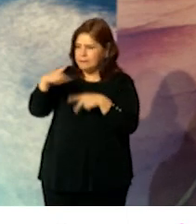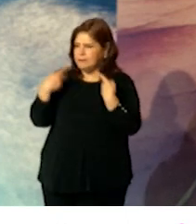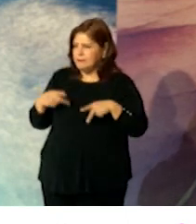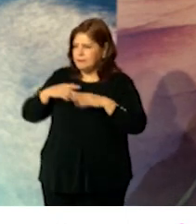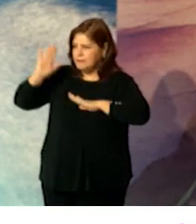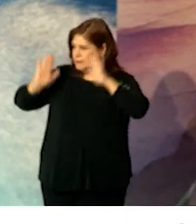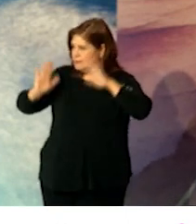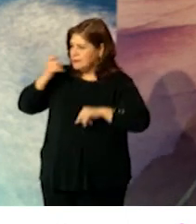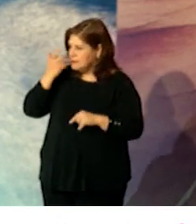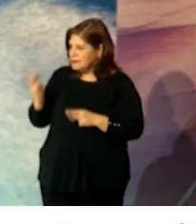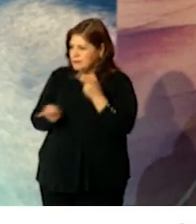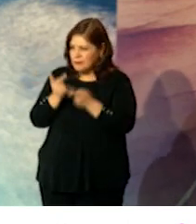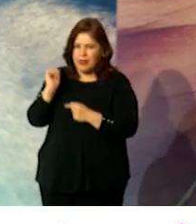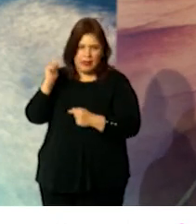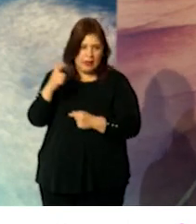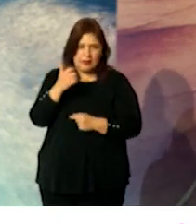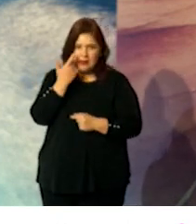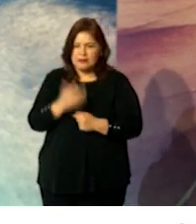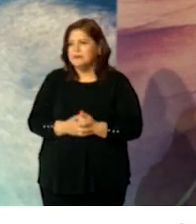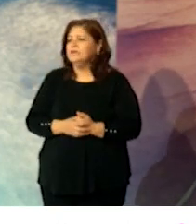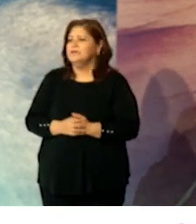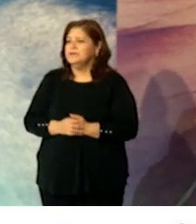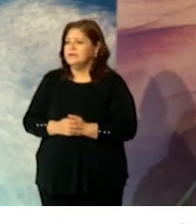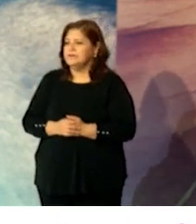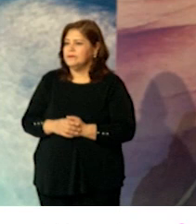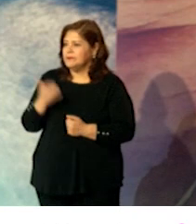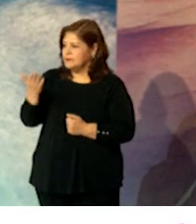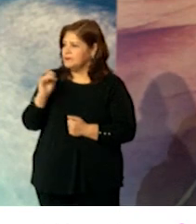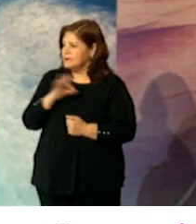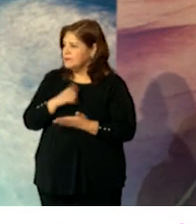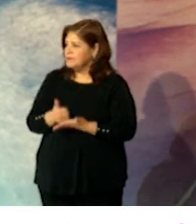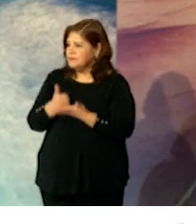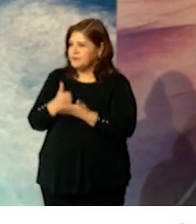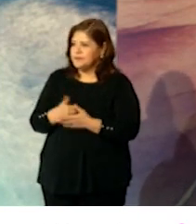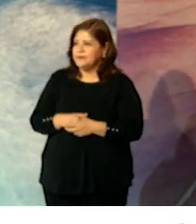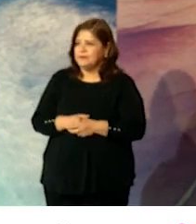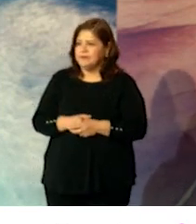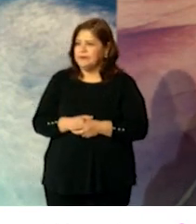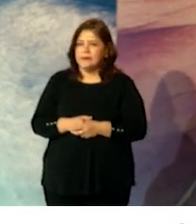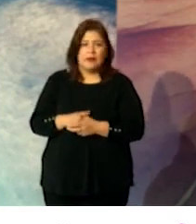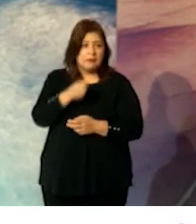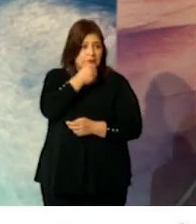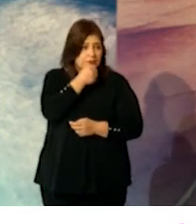algunas preguntas más por parte de la audiencia. Aquí, por favor, si me ayudan con el micrófono.